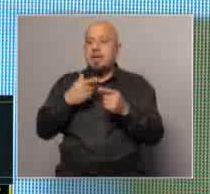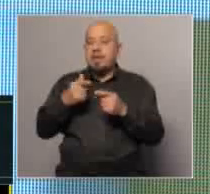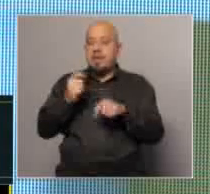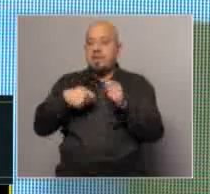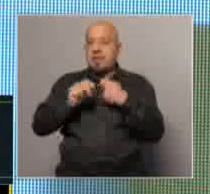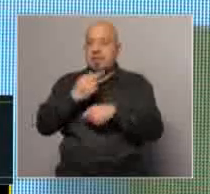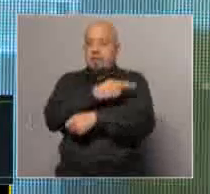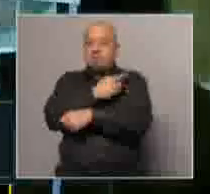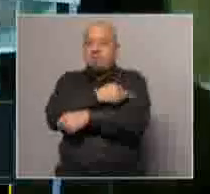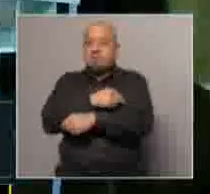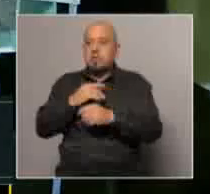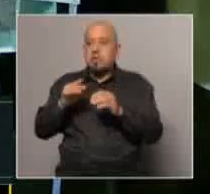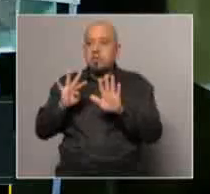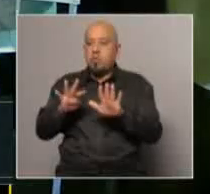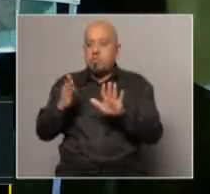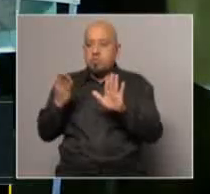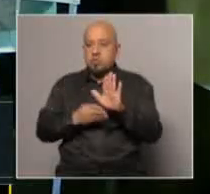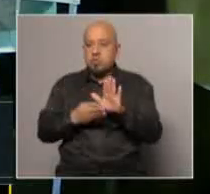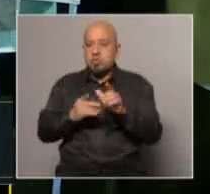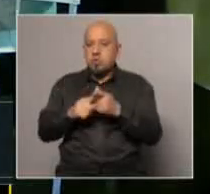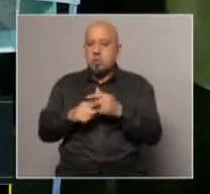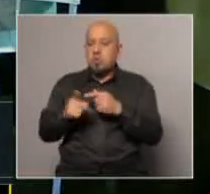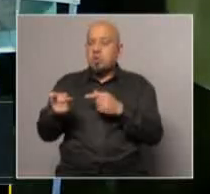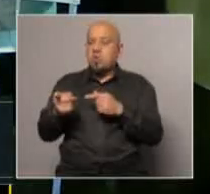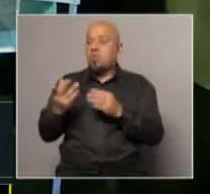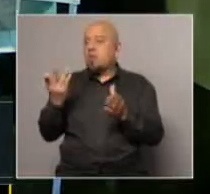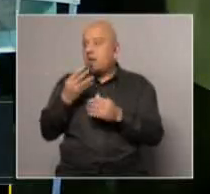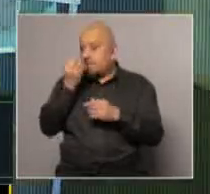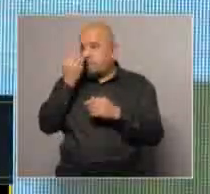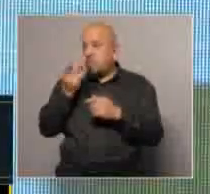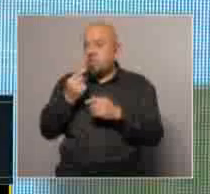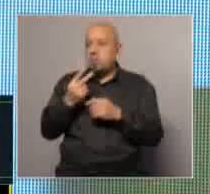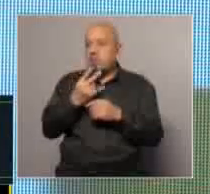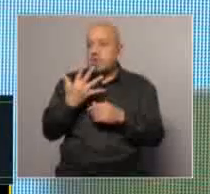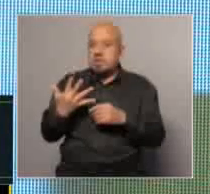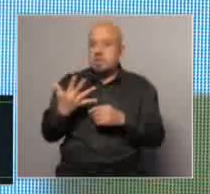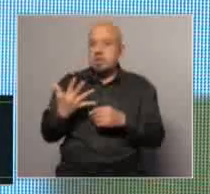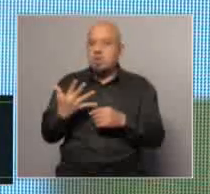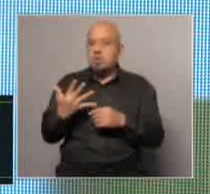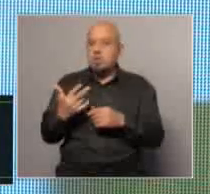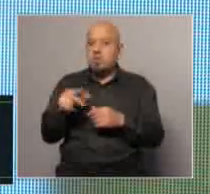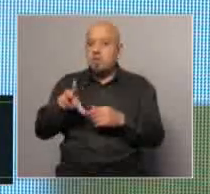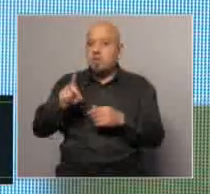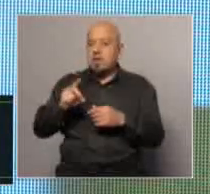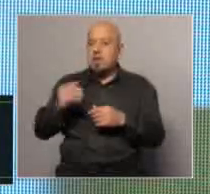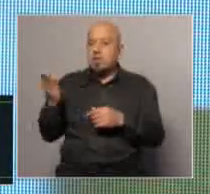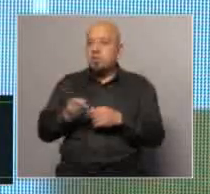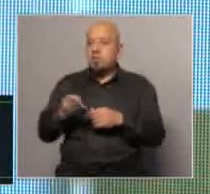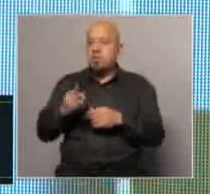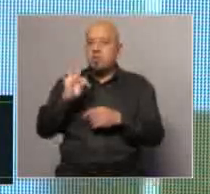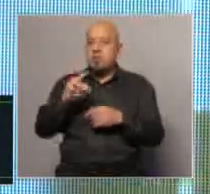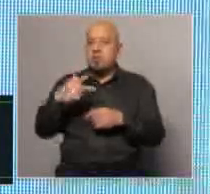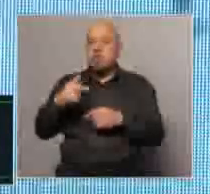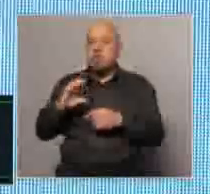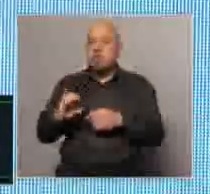de THC, mientras que una flor estándar puede estar entre los 25 y los 30% de índice de THC.